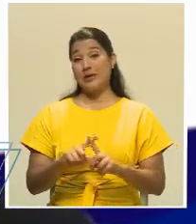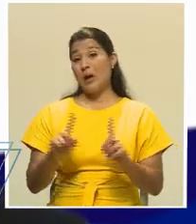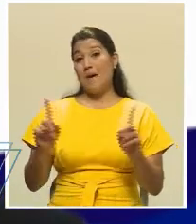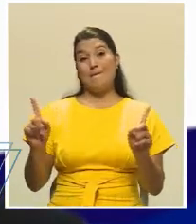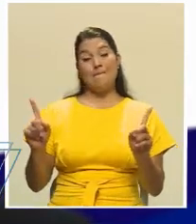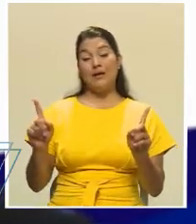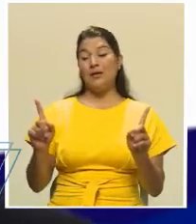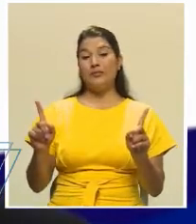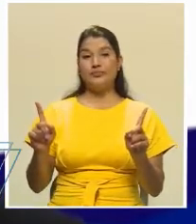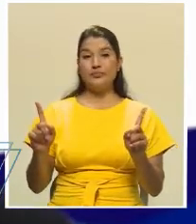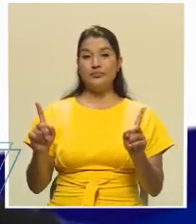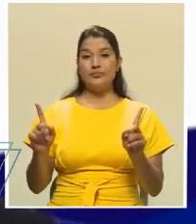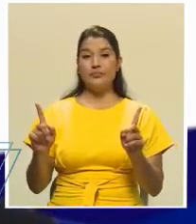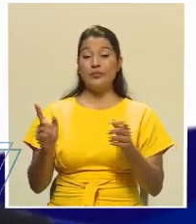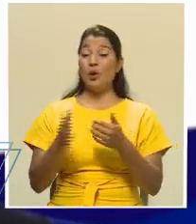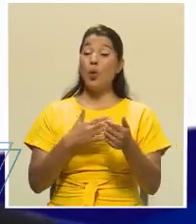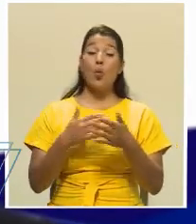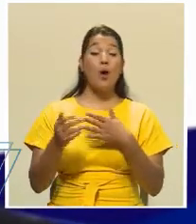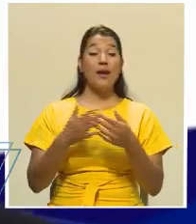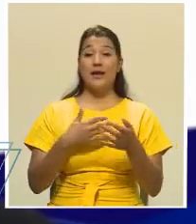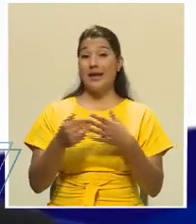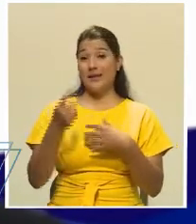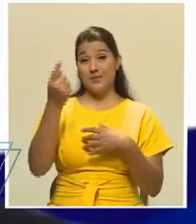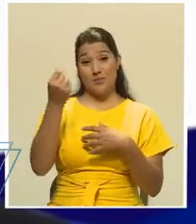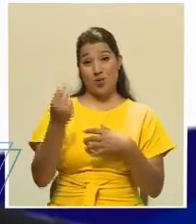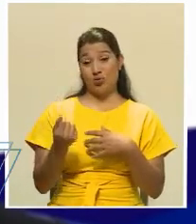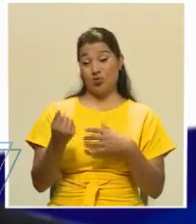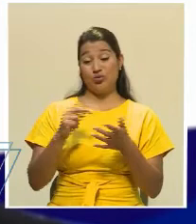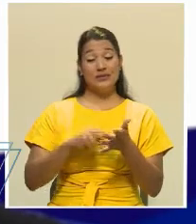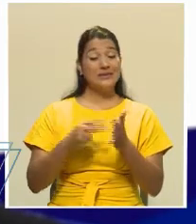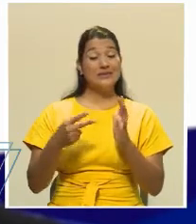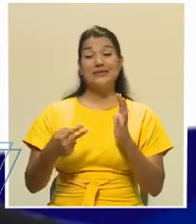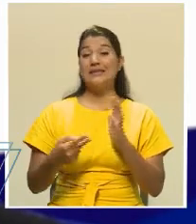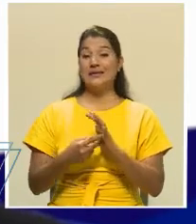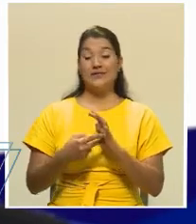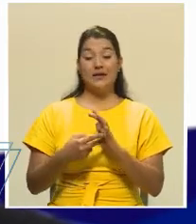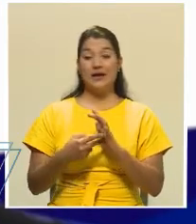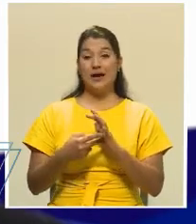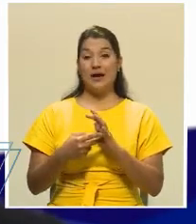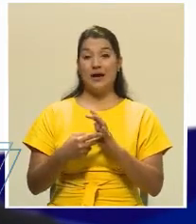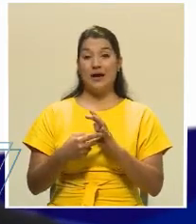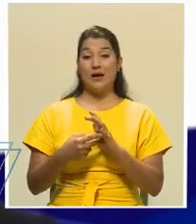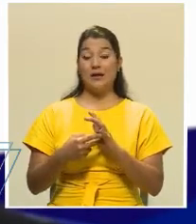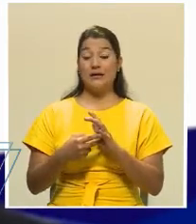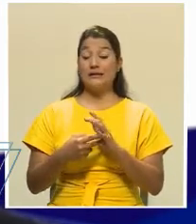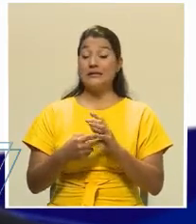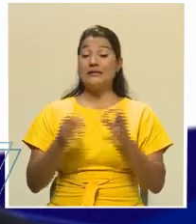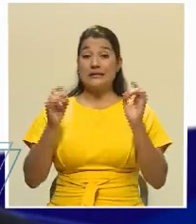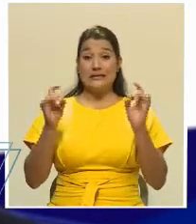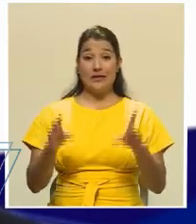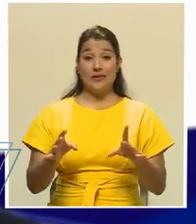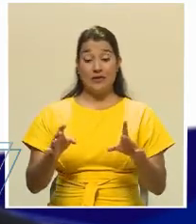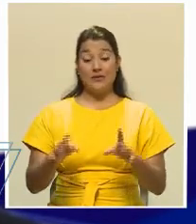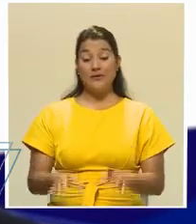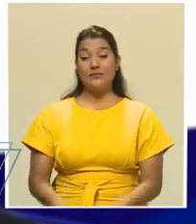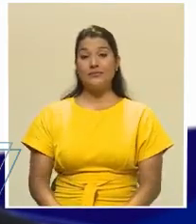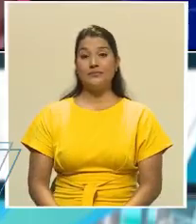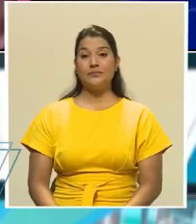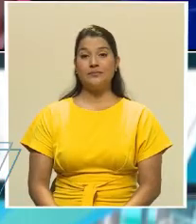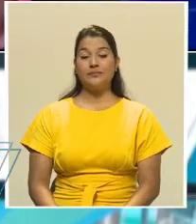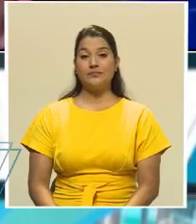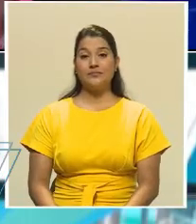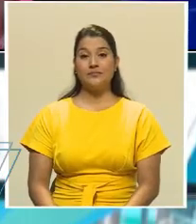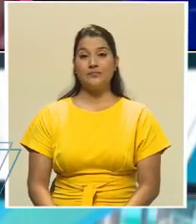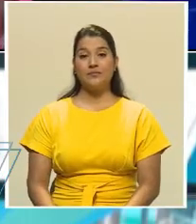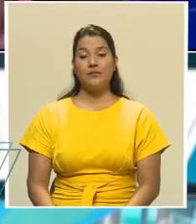pero cualquiera de los dos números es un número que es bastante nefasto, para decirlo en esos